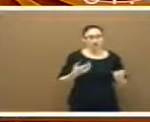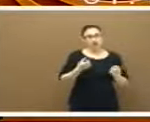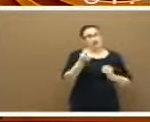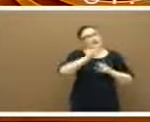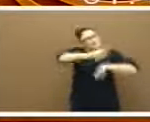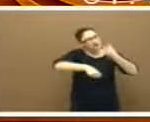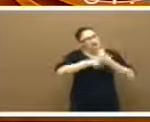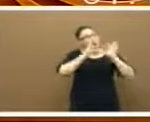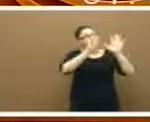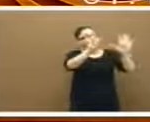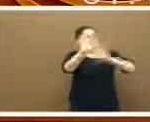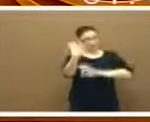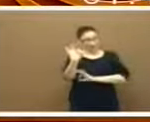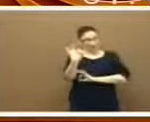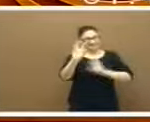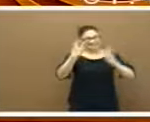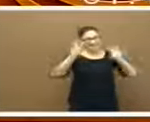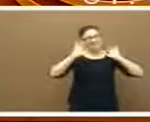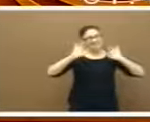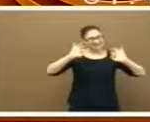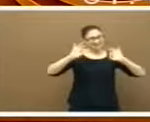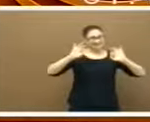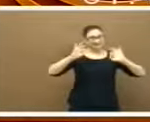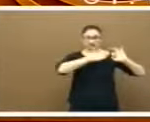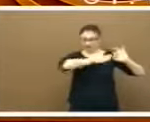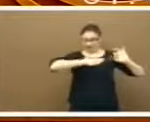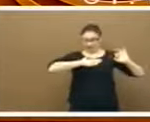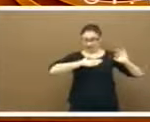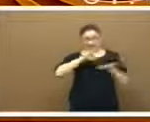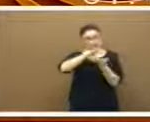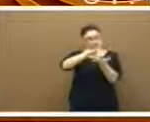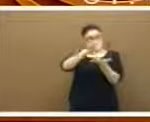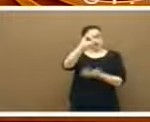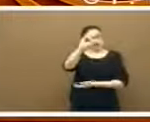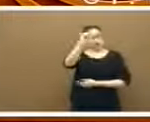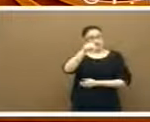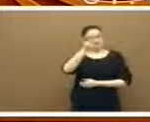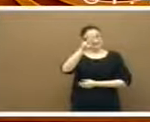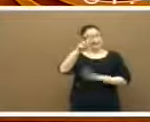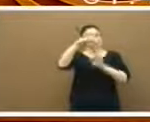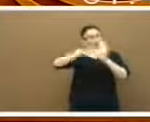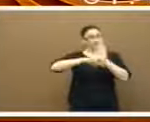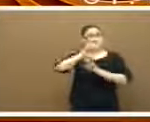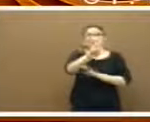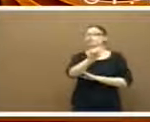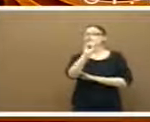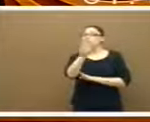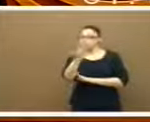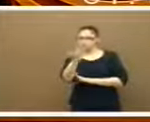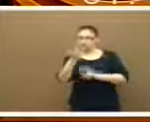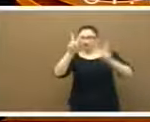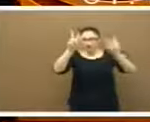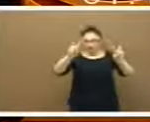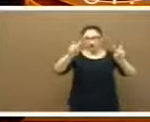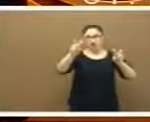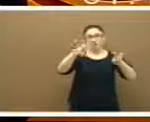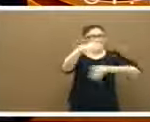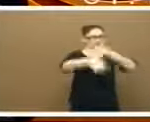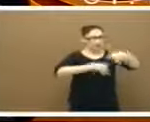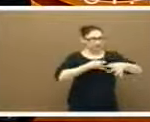80, referente concretamente que pretende incrementar el servicio 03 del programa 114, en concreto apoyo a organizaciones sindicales en